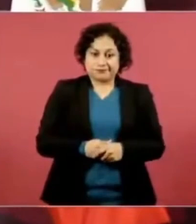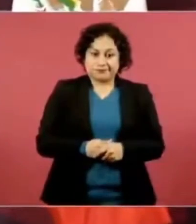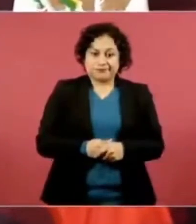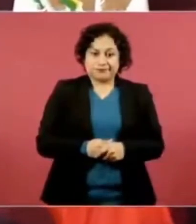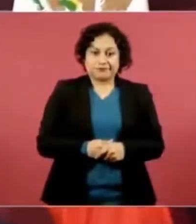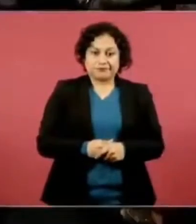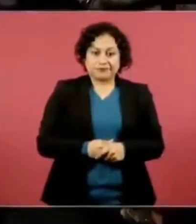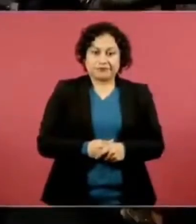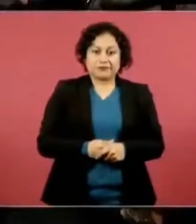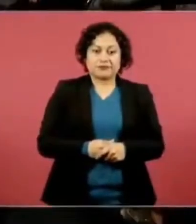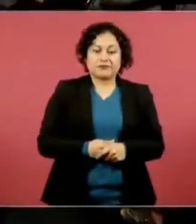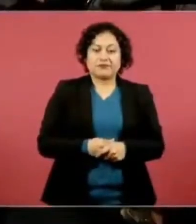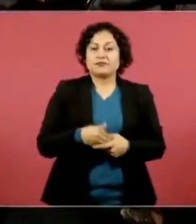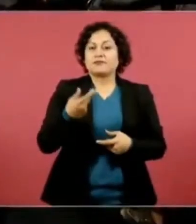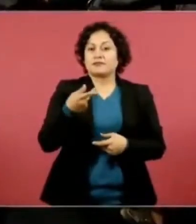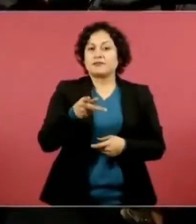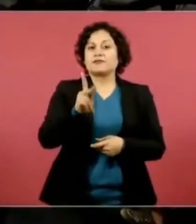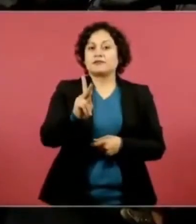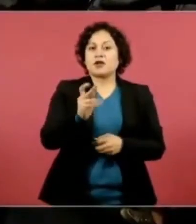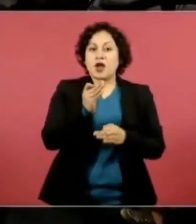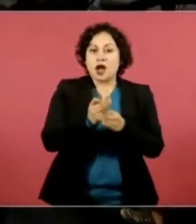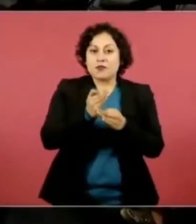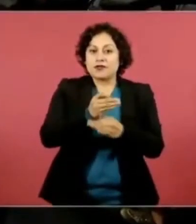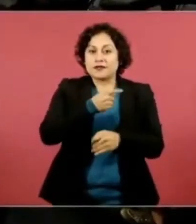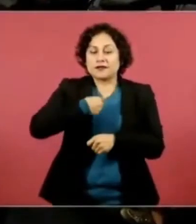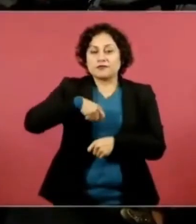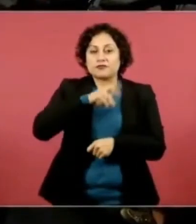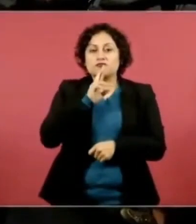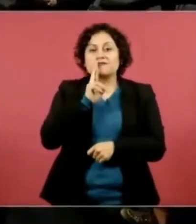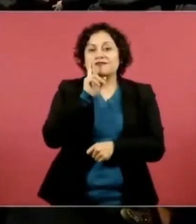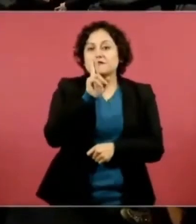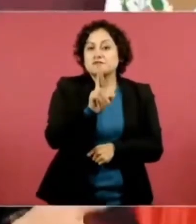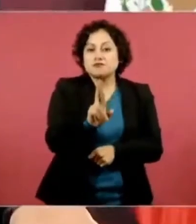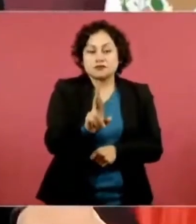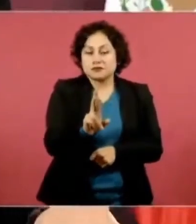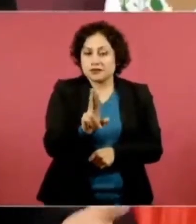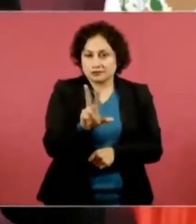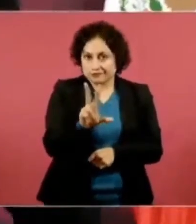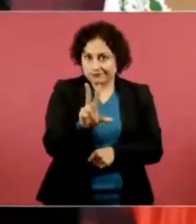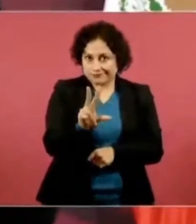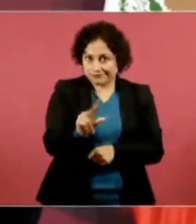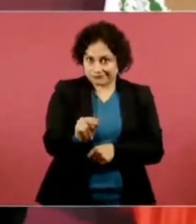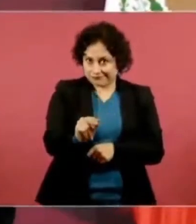No por eso, pero no queremos contestarte ahora, porque sería